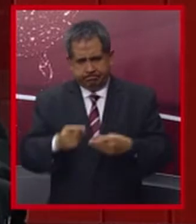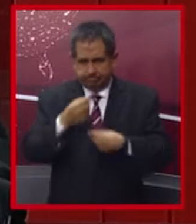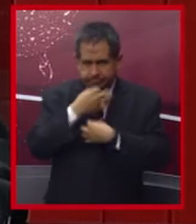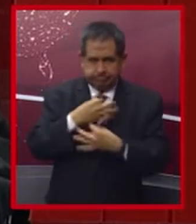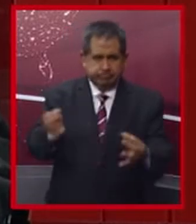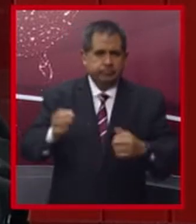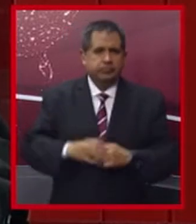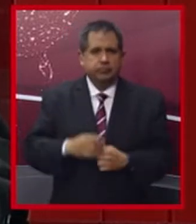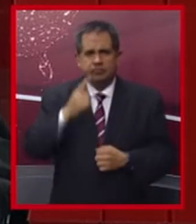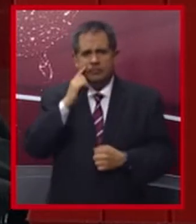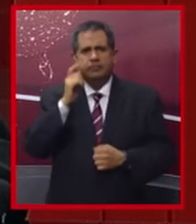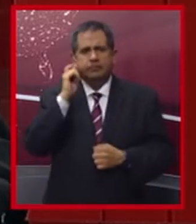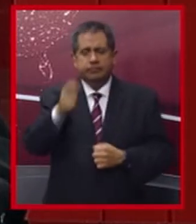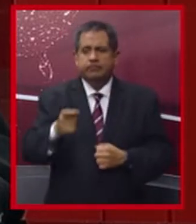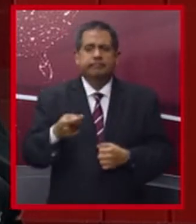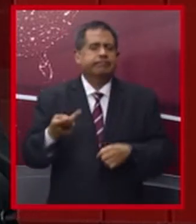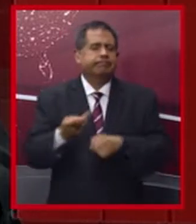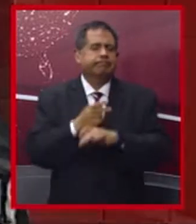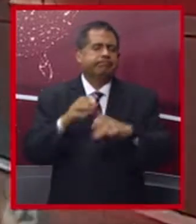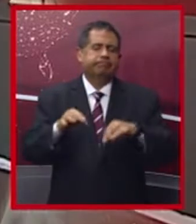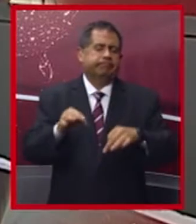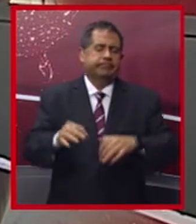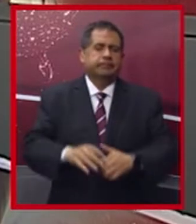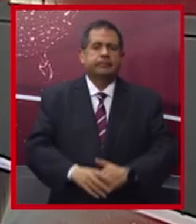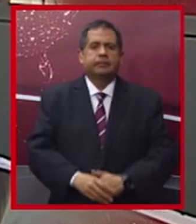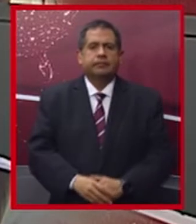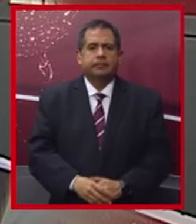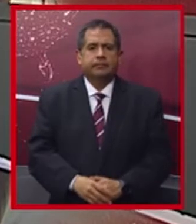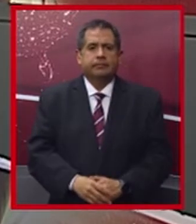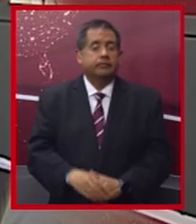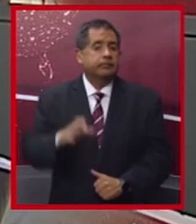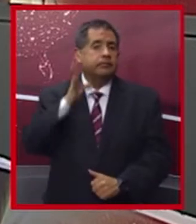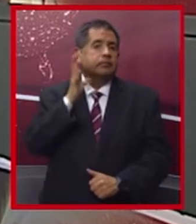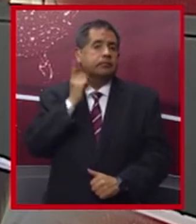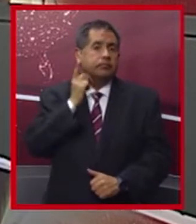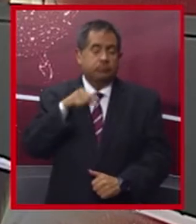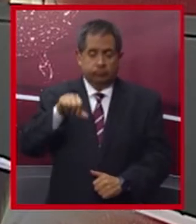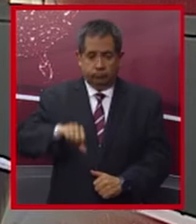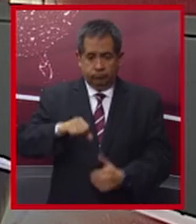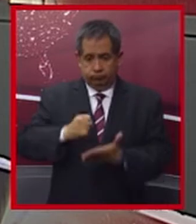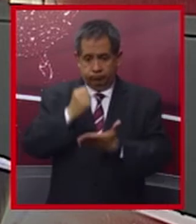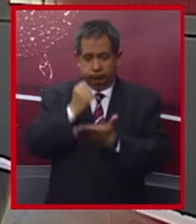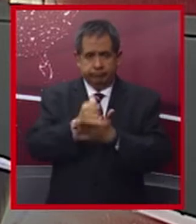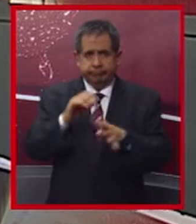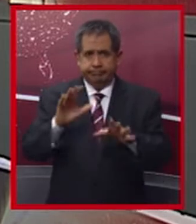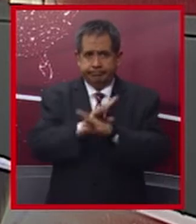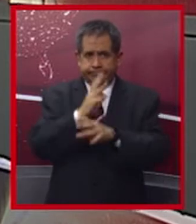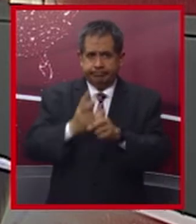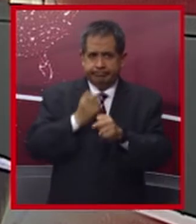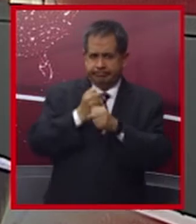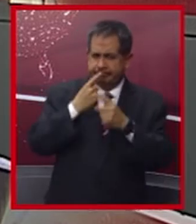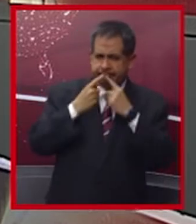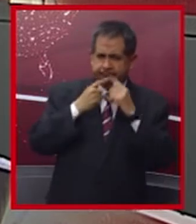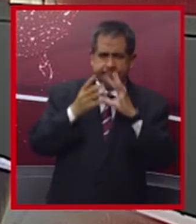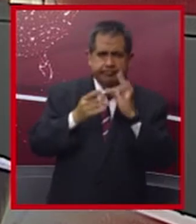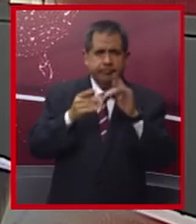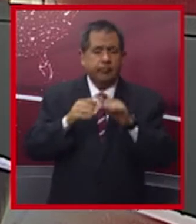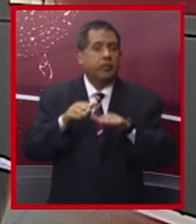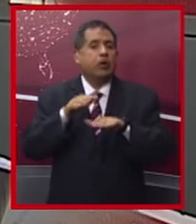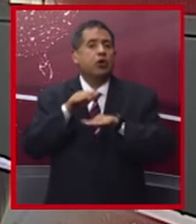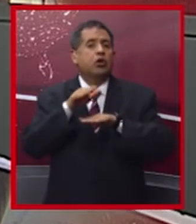pronto, vamos con la jornada legislativa. La Cámara de Diputados aprobó reformas, discutió y aprobó reformas,